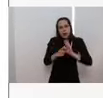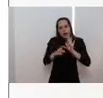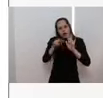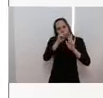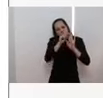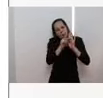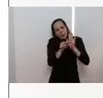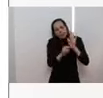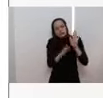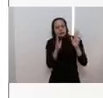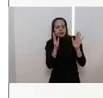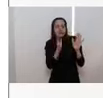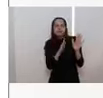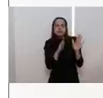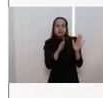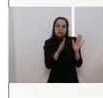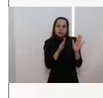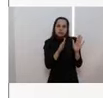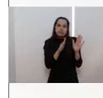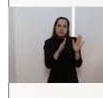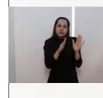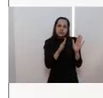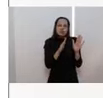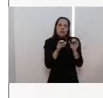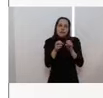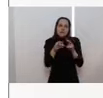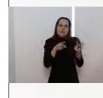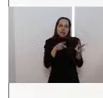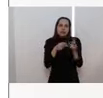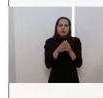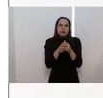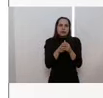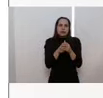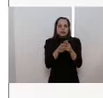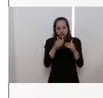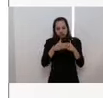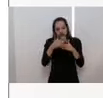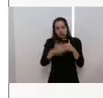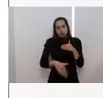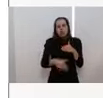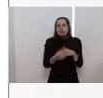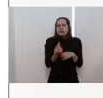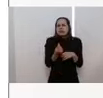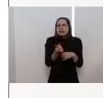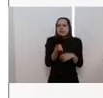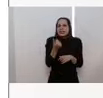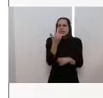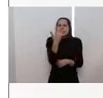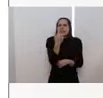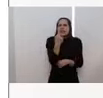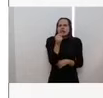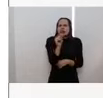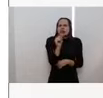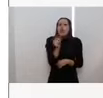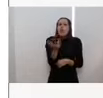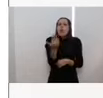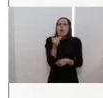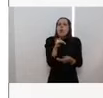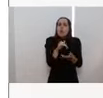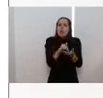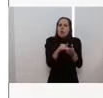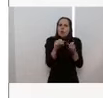corresponden a a esta vigencia nos permite que en cinco segundos tengamos la capacidad nuevamente para